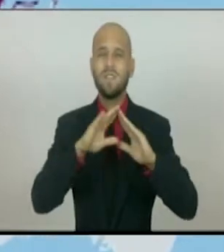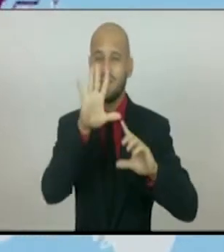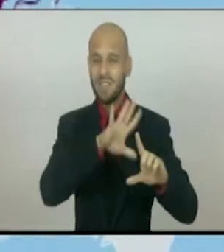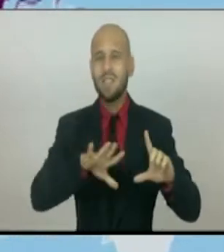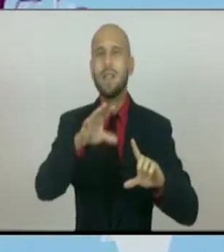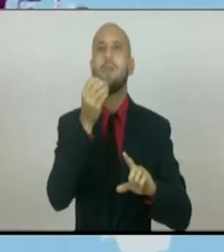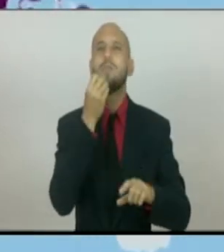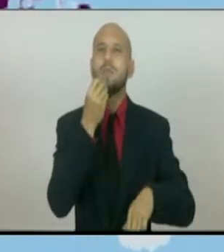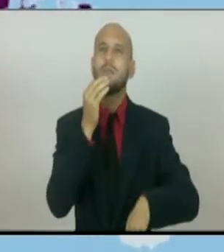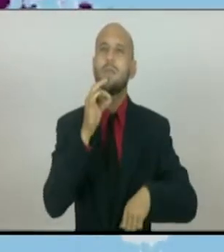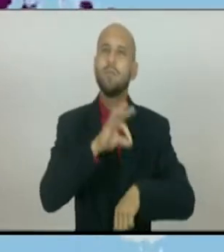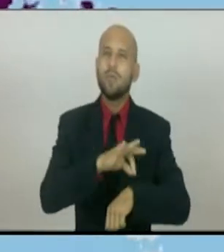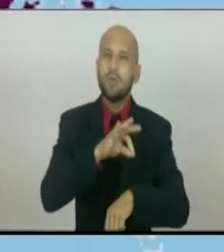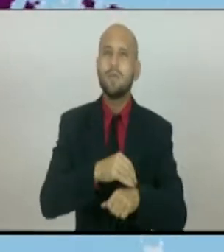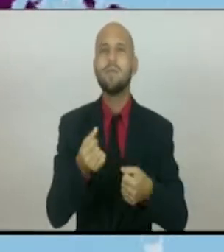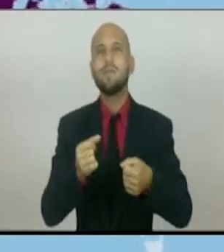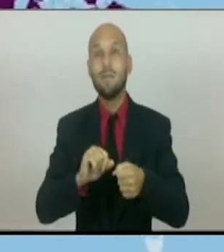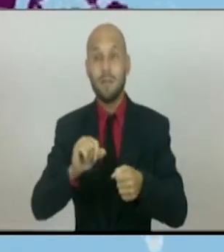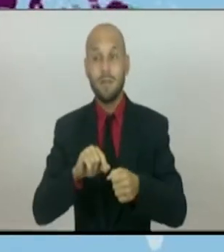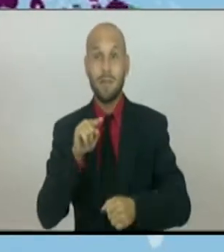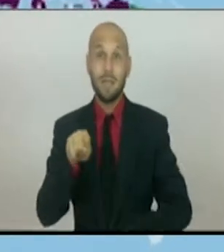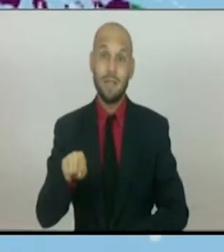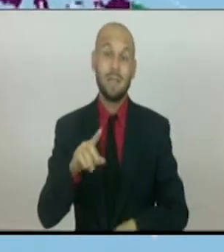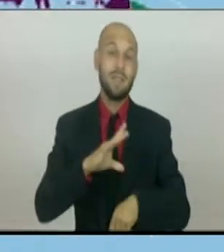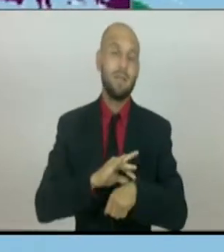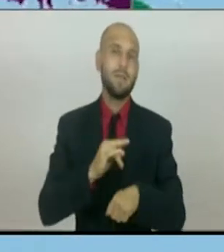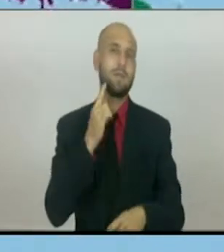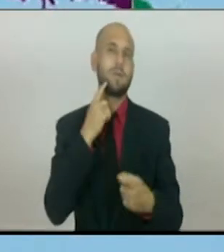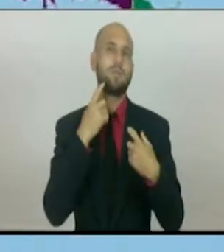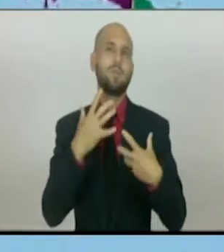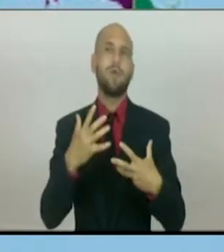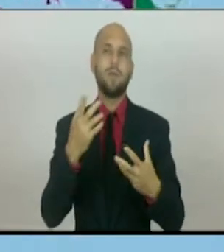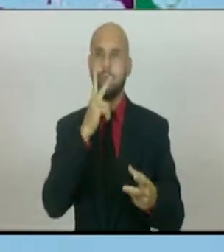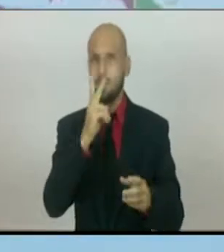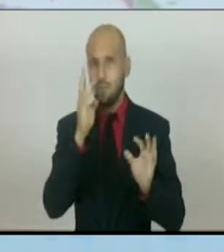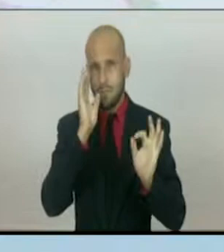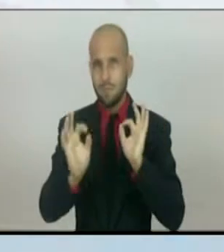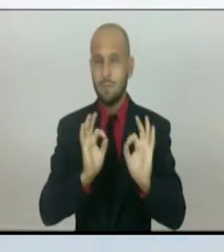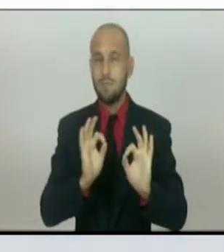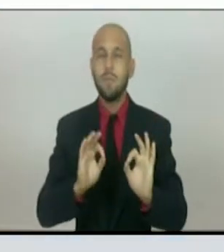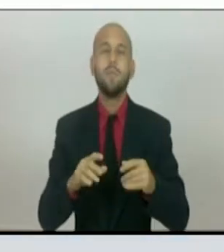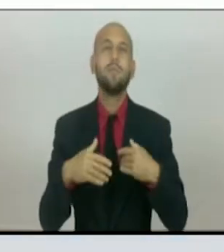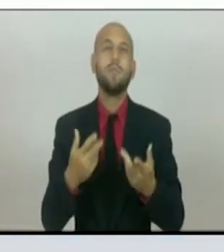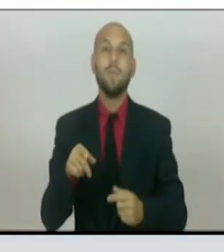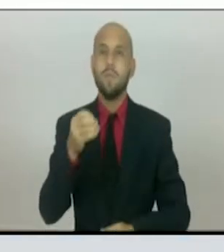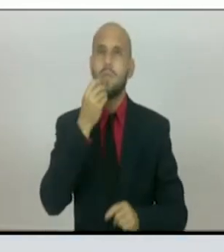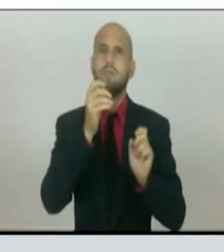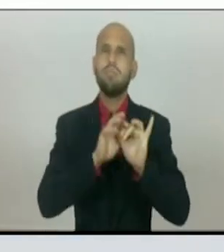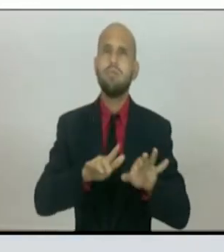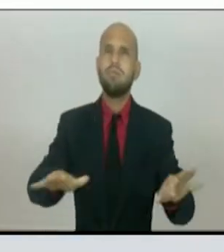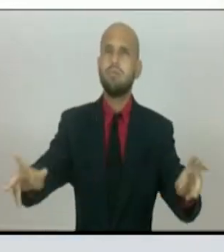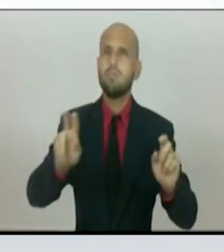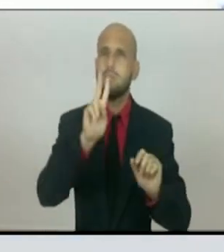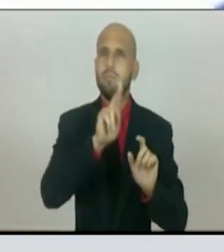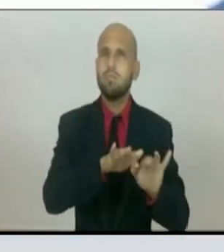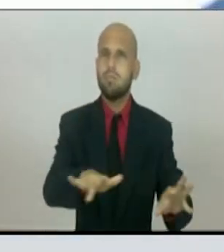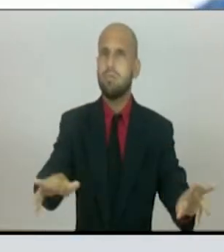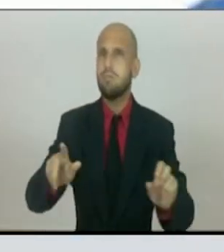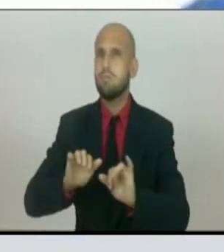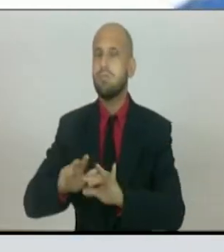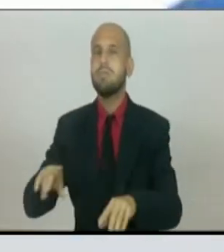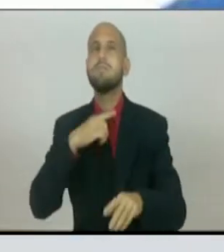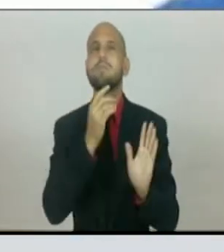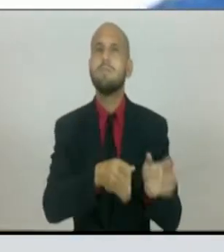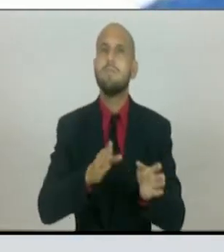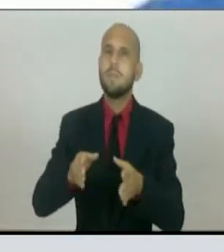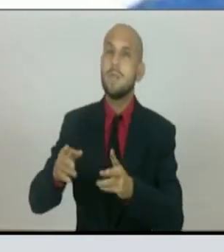estas enfermedades representan un importante problema de salud pública, ya que causan grandes epidemias y gastos financieros